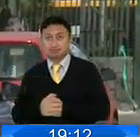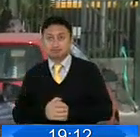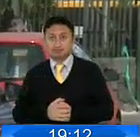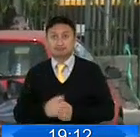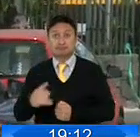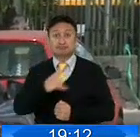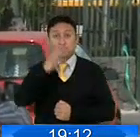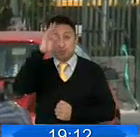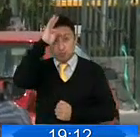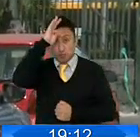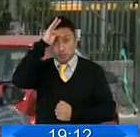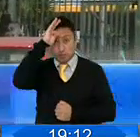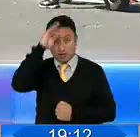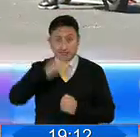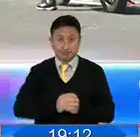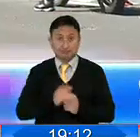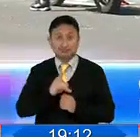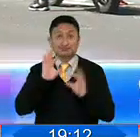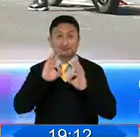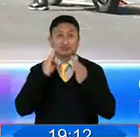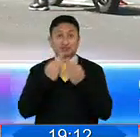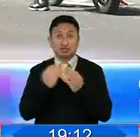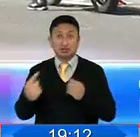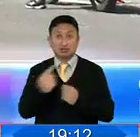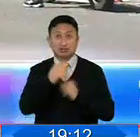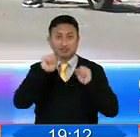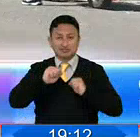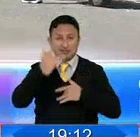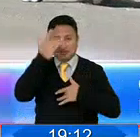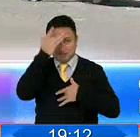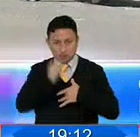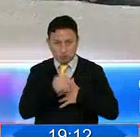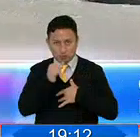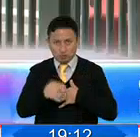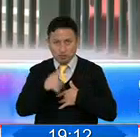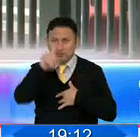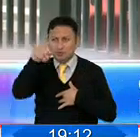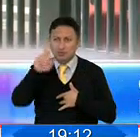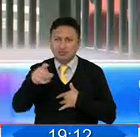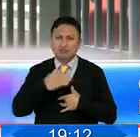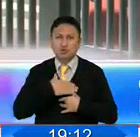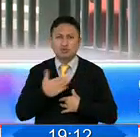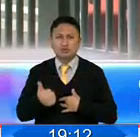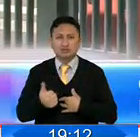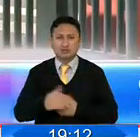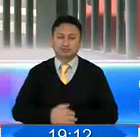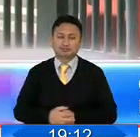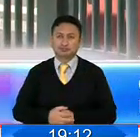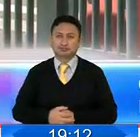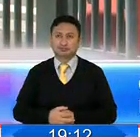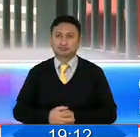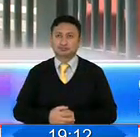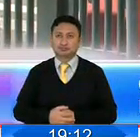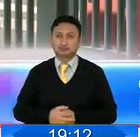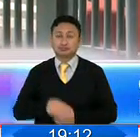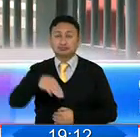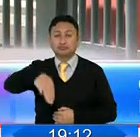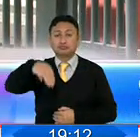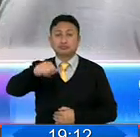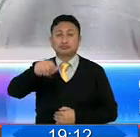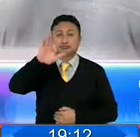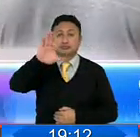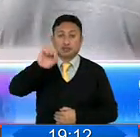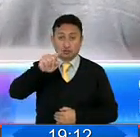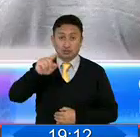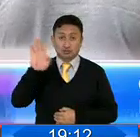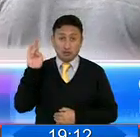Andrade Marín, en su mayoría llegan familiares de pacientes con coronavirus para conocer el estado de salud de sus seres queridos. Mateo, preocupado por